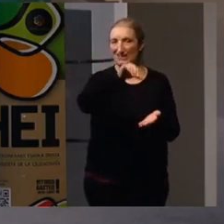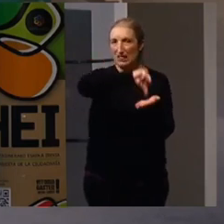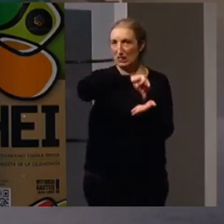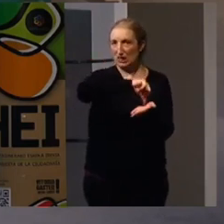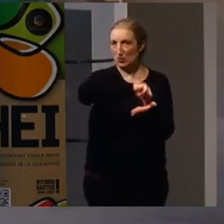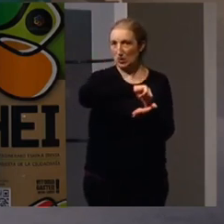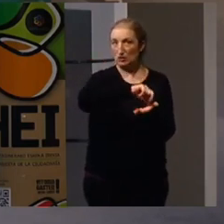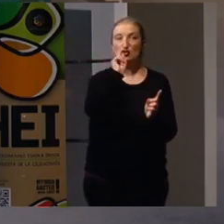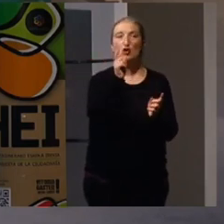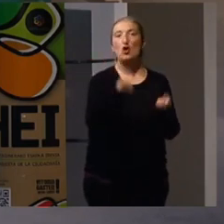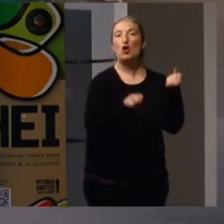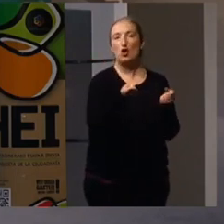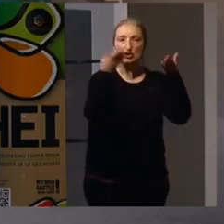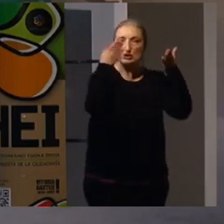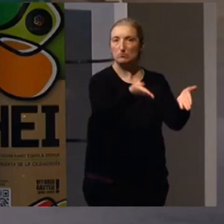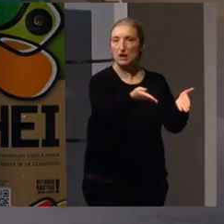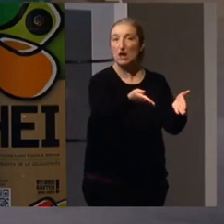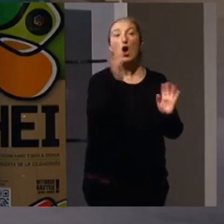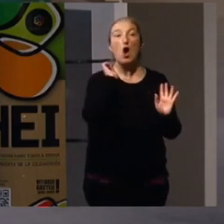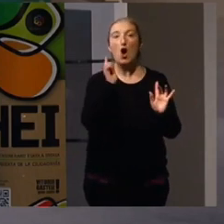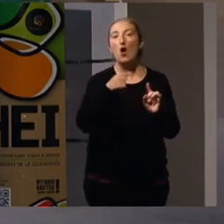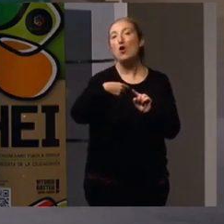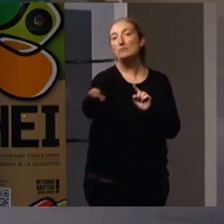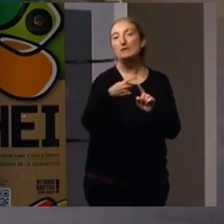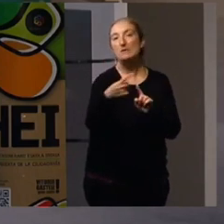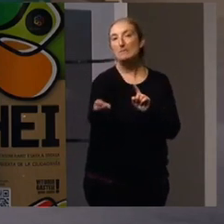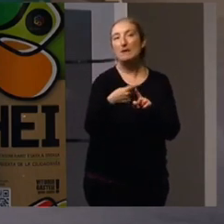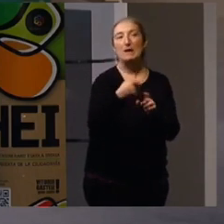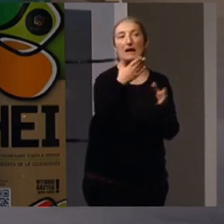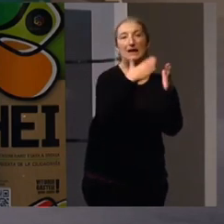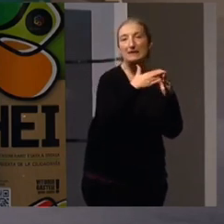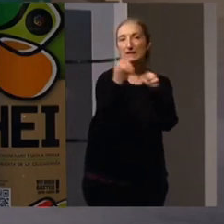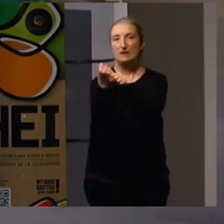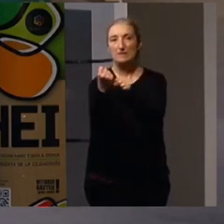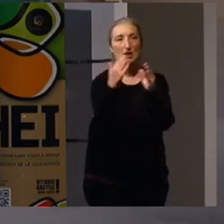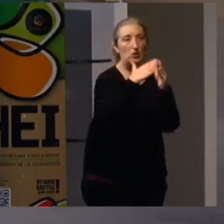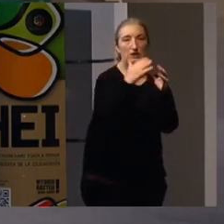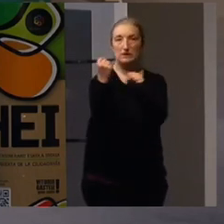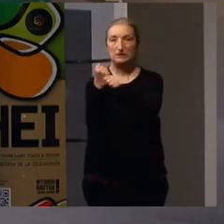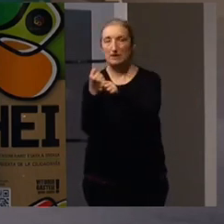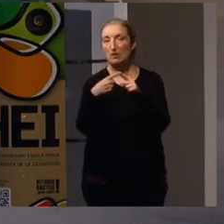ciudades que son por y para los coches y por y para los trayectos para ir al trabajo, que es lo que ocupa el grueso del